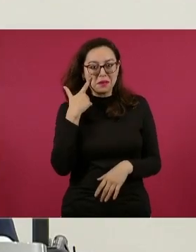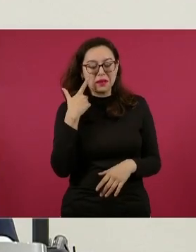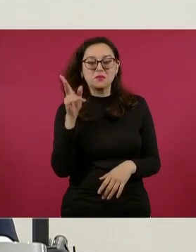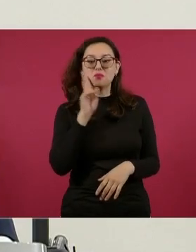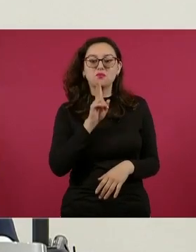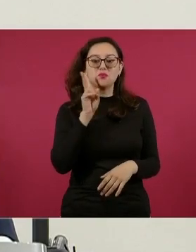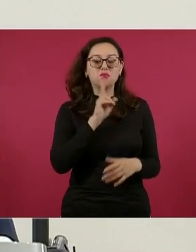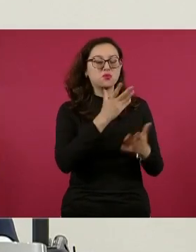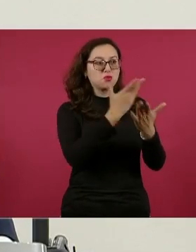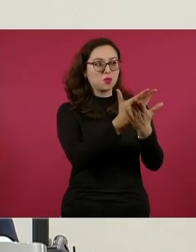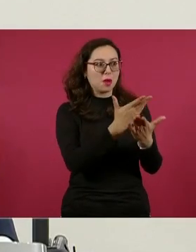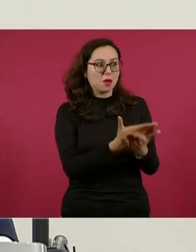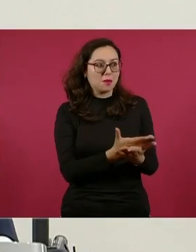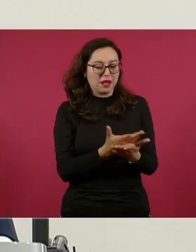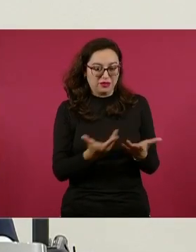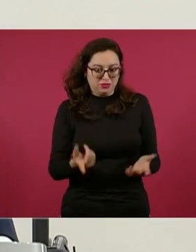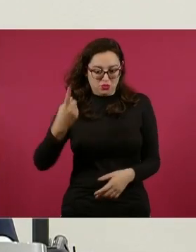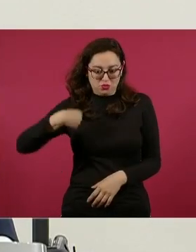pruebas